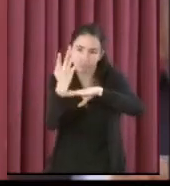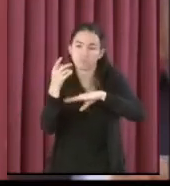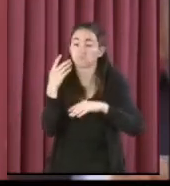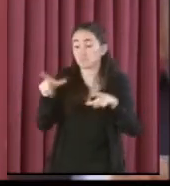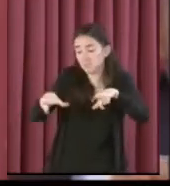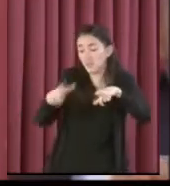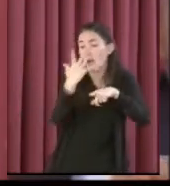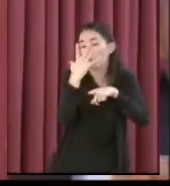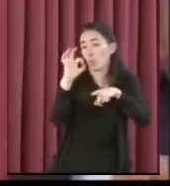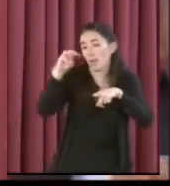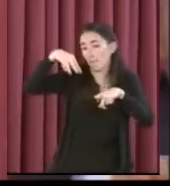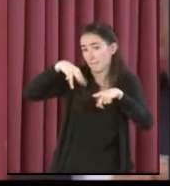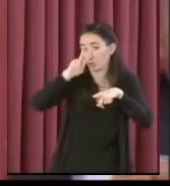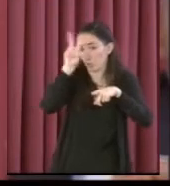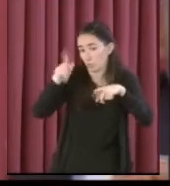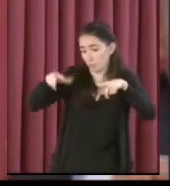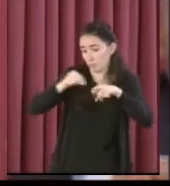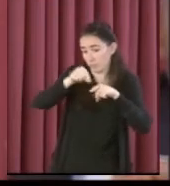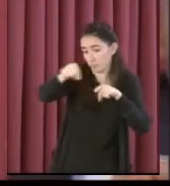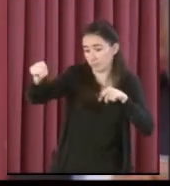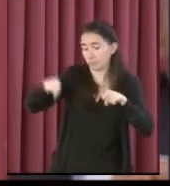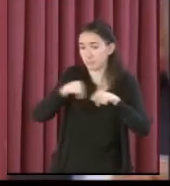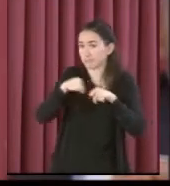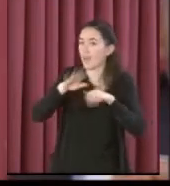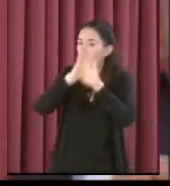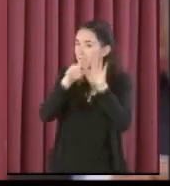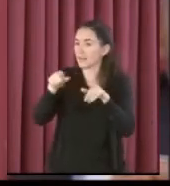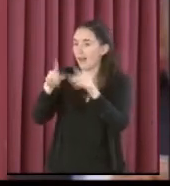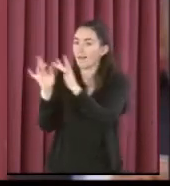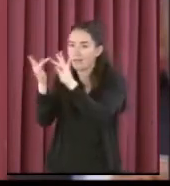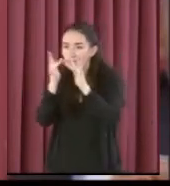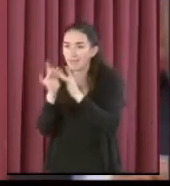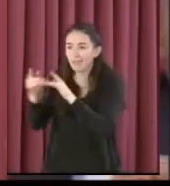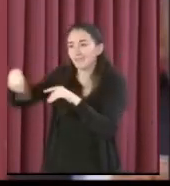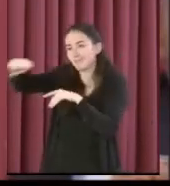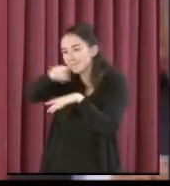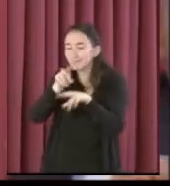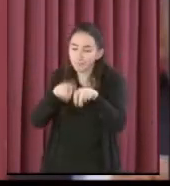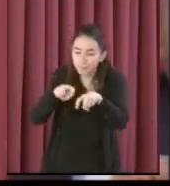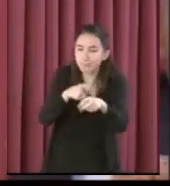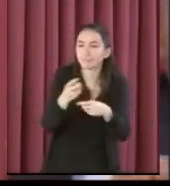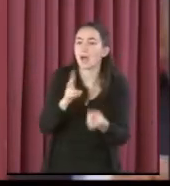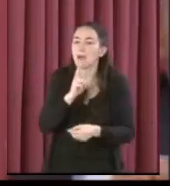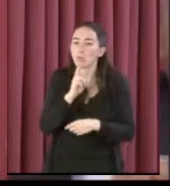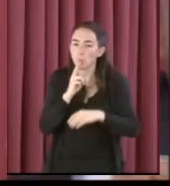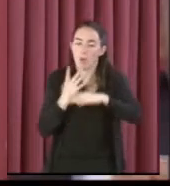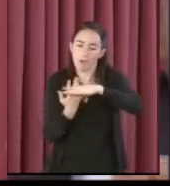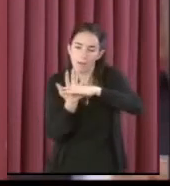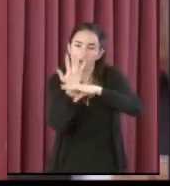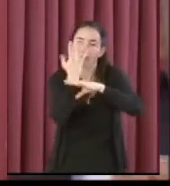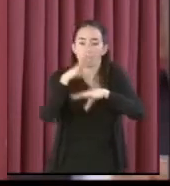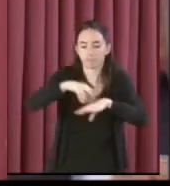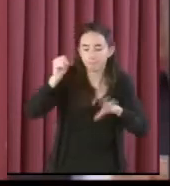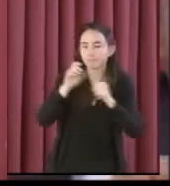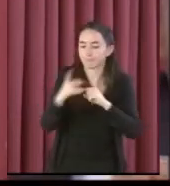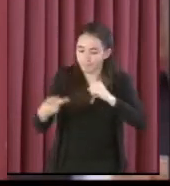cuadrados, se han convertido en 4 años en un espacio de convivencia social en torno al cultivo de hortalizas y verduras, que contribuye, sin